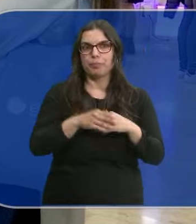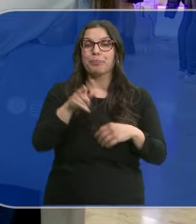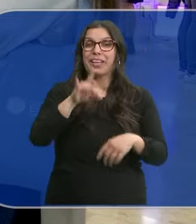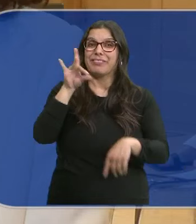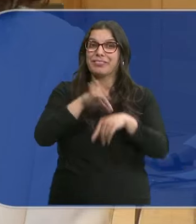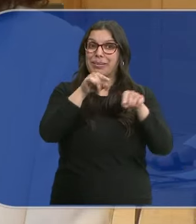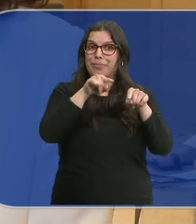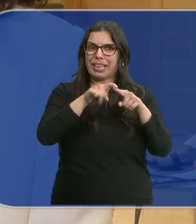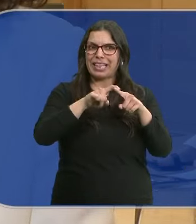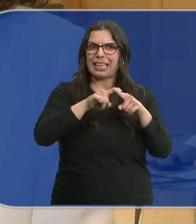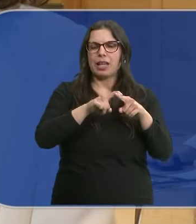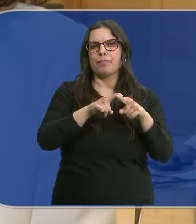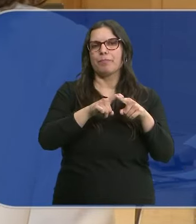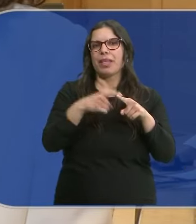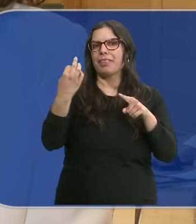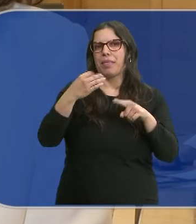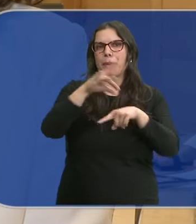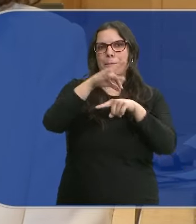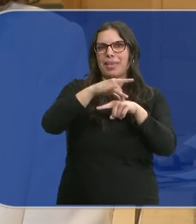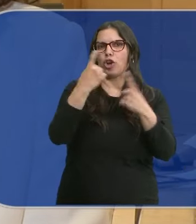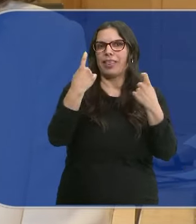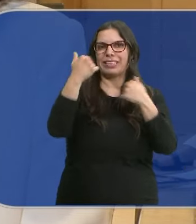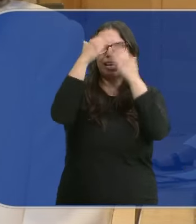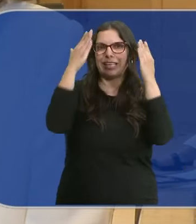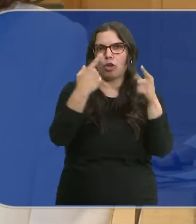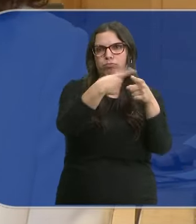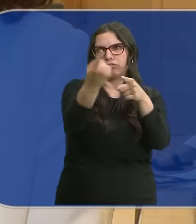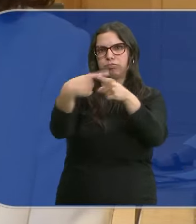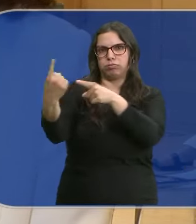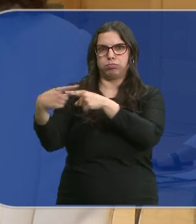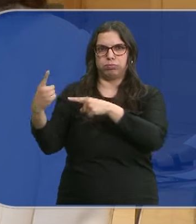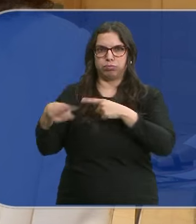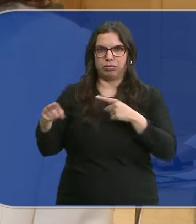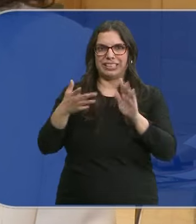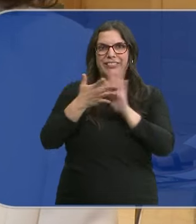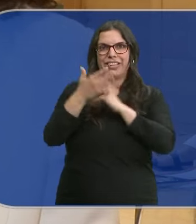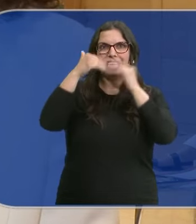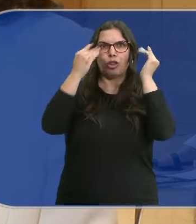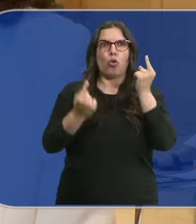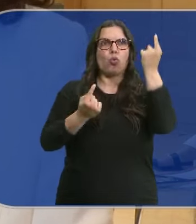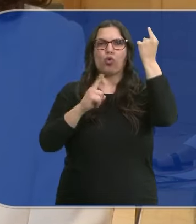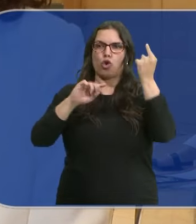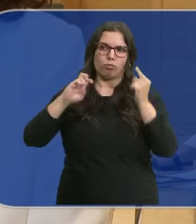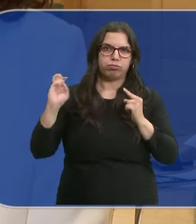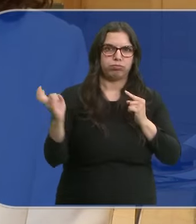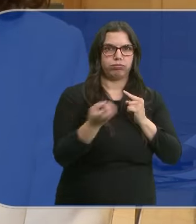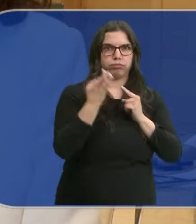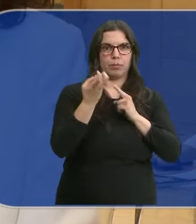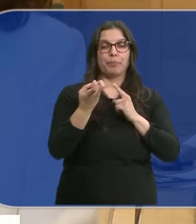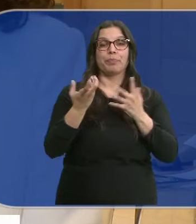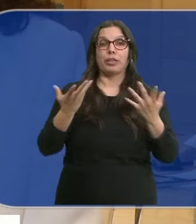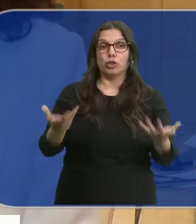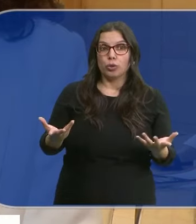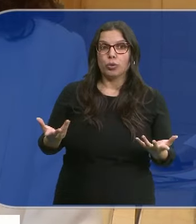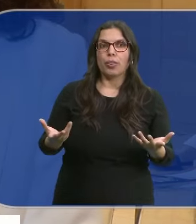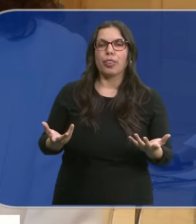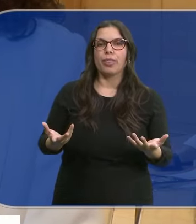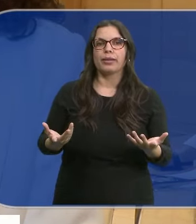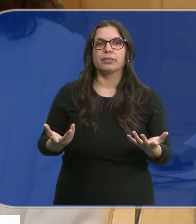tienen muchas disciplinas que tienen que abordarse, o sea, es multidisciplinar, ¿vale? Entonces las enfermeras